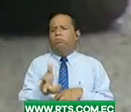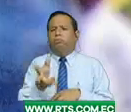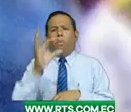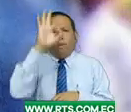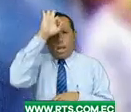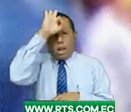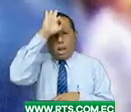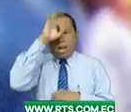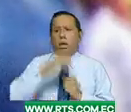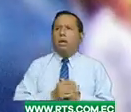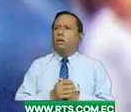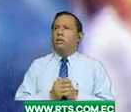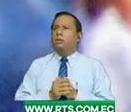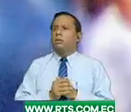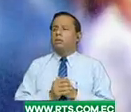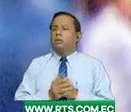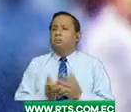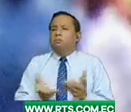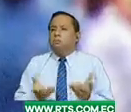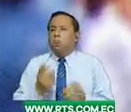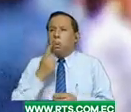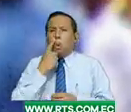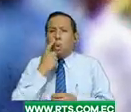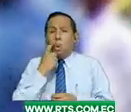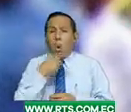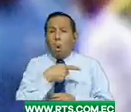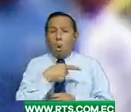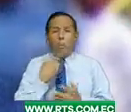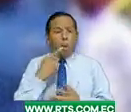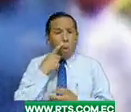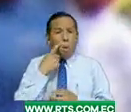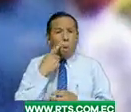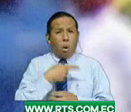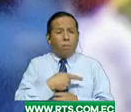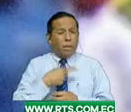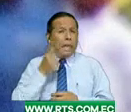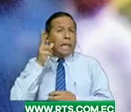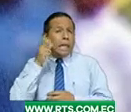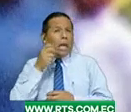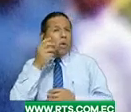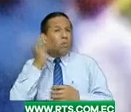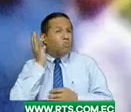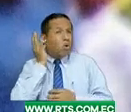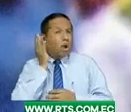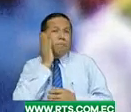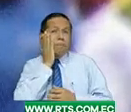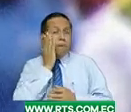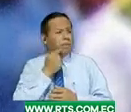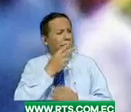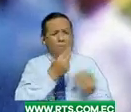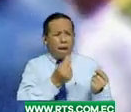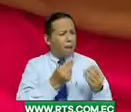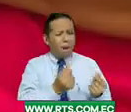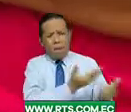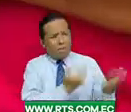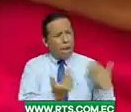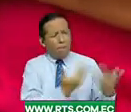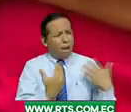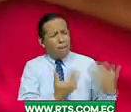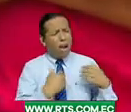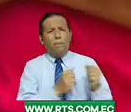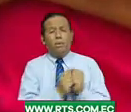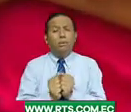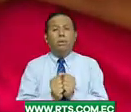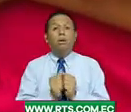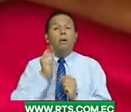salud. Un señor de edad gritaba a la chica, creo que era la mamá del niñito, no sé, que se apurara, algo así. Primero salió